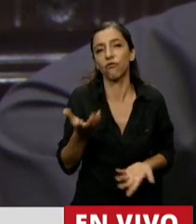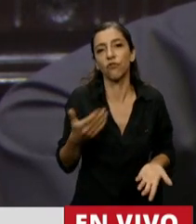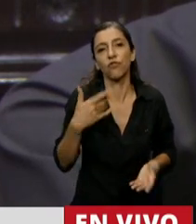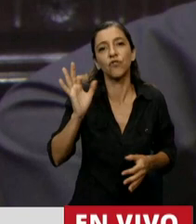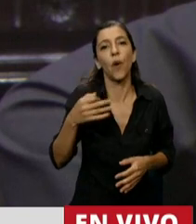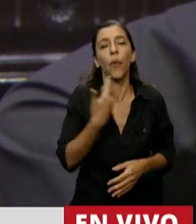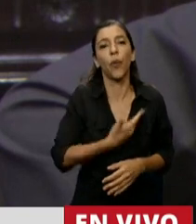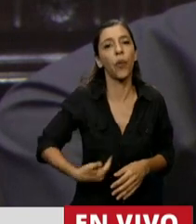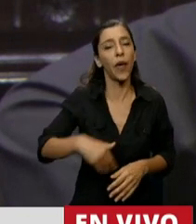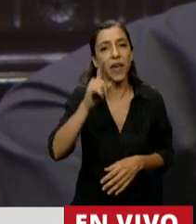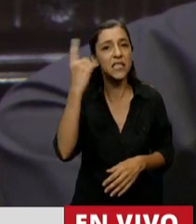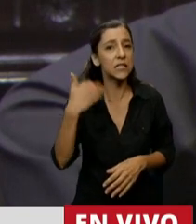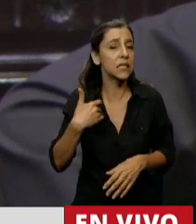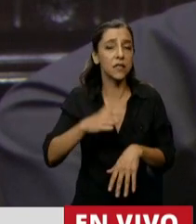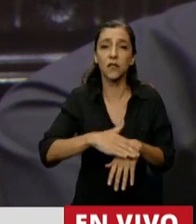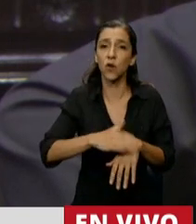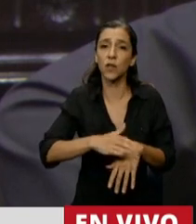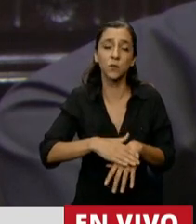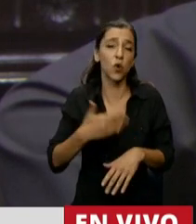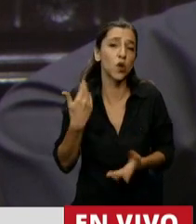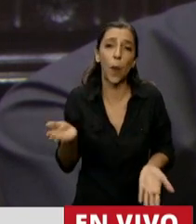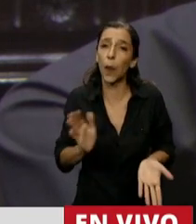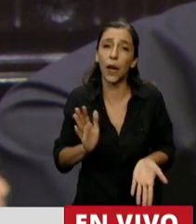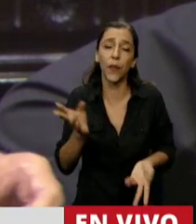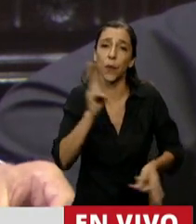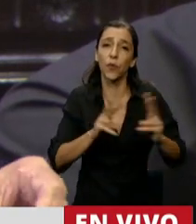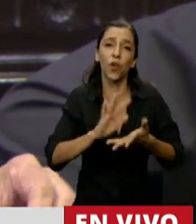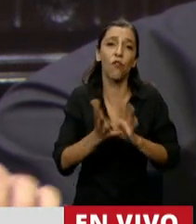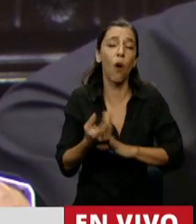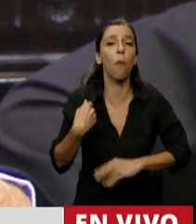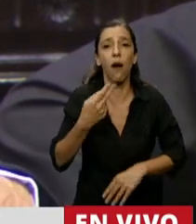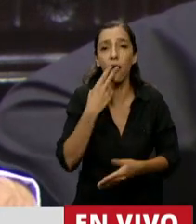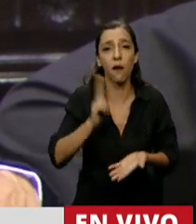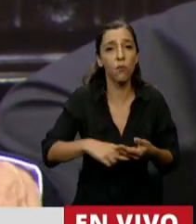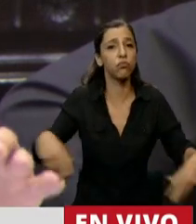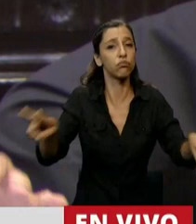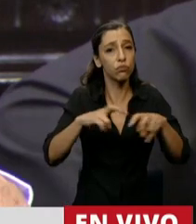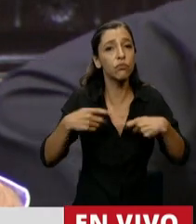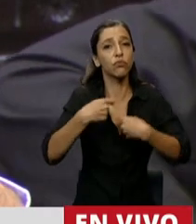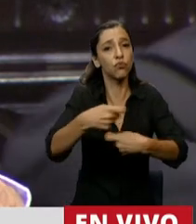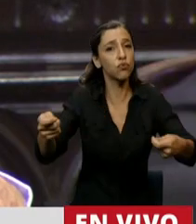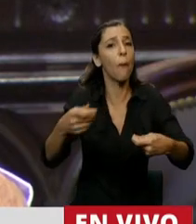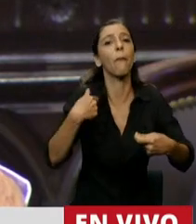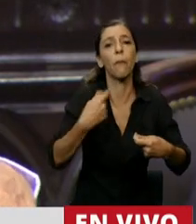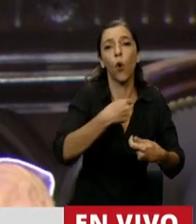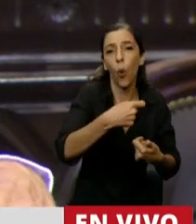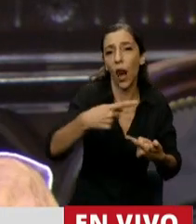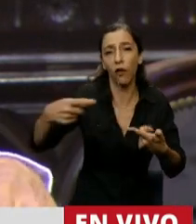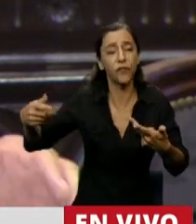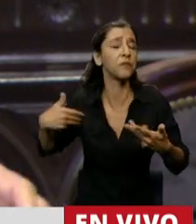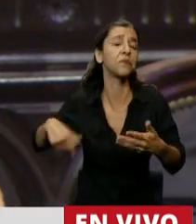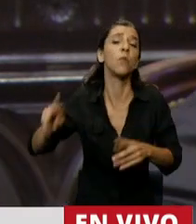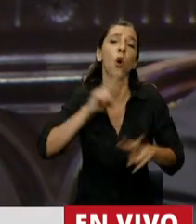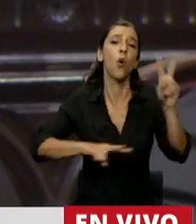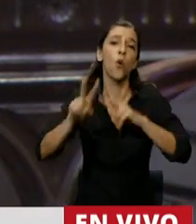es de responsabilidad fiscal. La fórmula que estamos proponiendo es la que mejor se adecua a nuestro modelo propuesto de país de crecimiento y de desarrollo, y